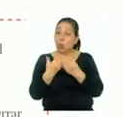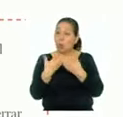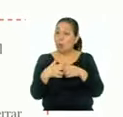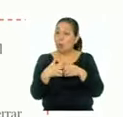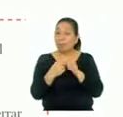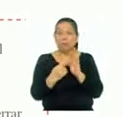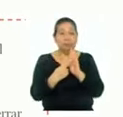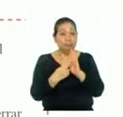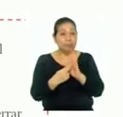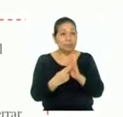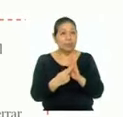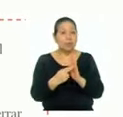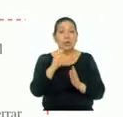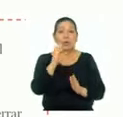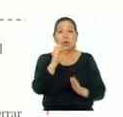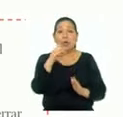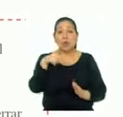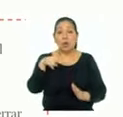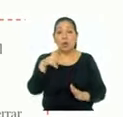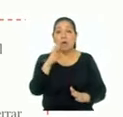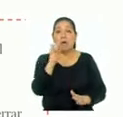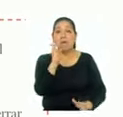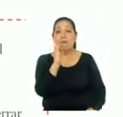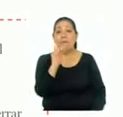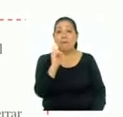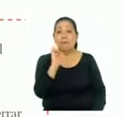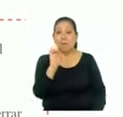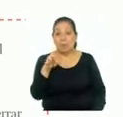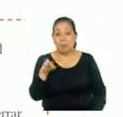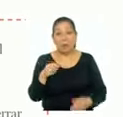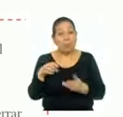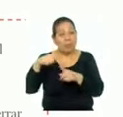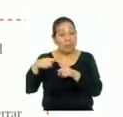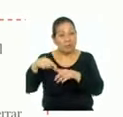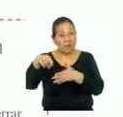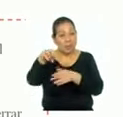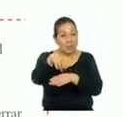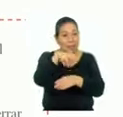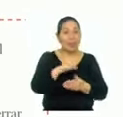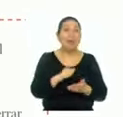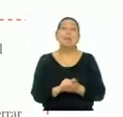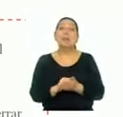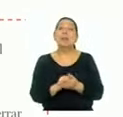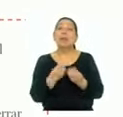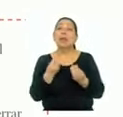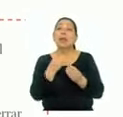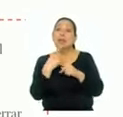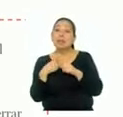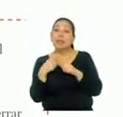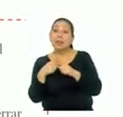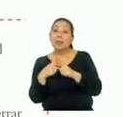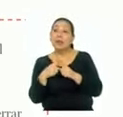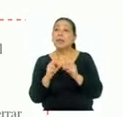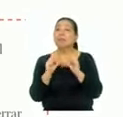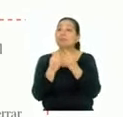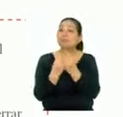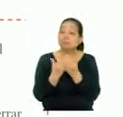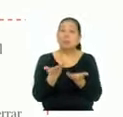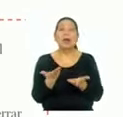empresariales representados por CONFIEP, a los gremios de los pueblos indígenas representados por AIDESEP, a las centrales